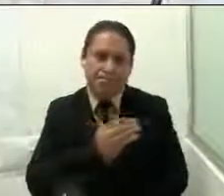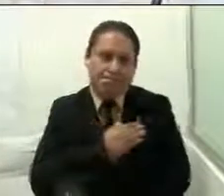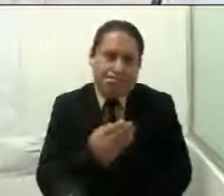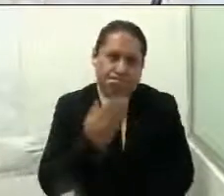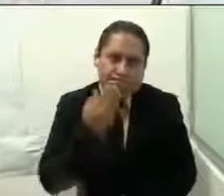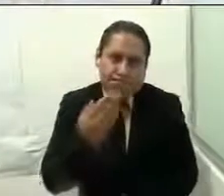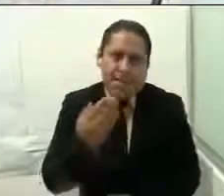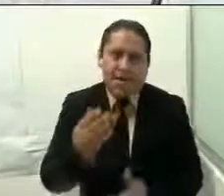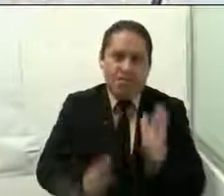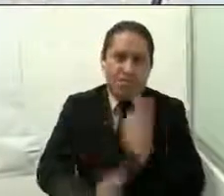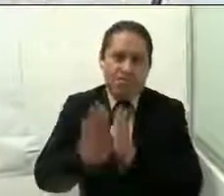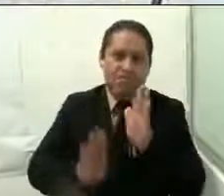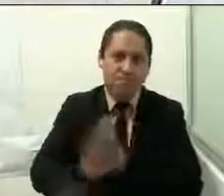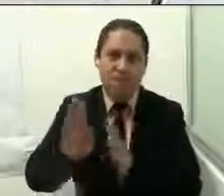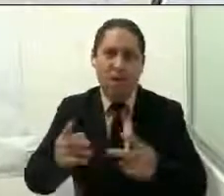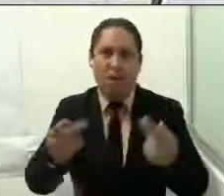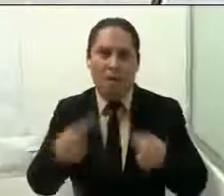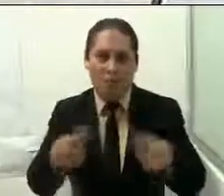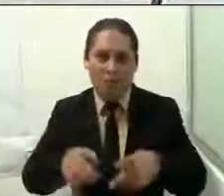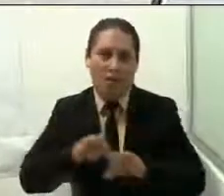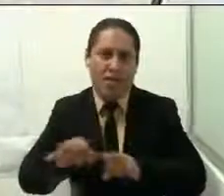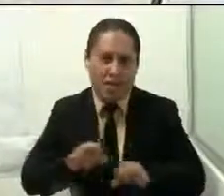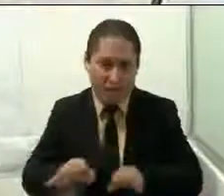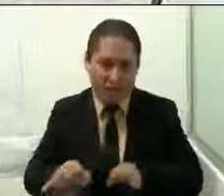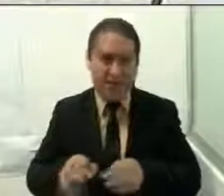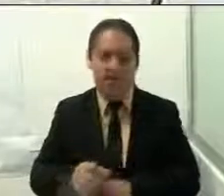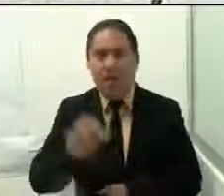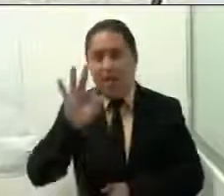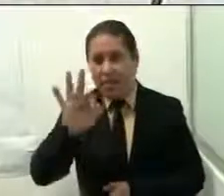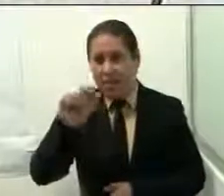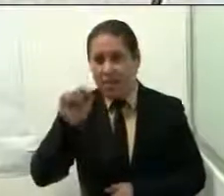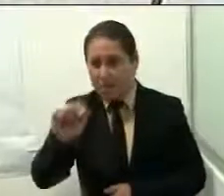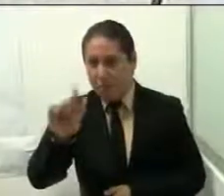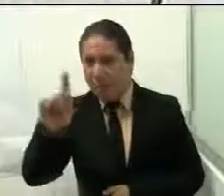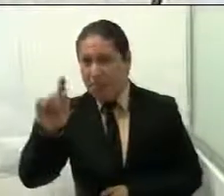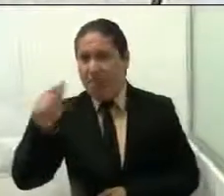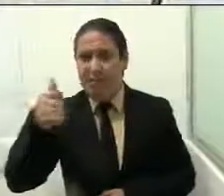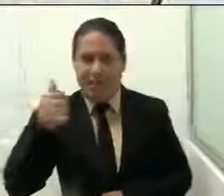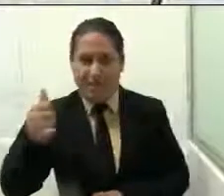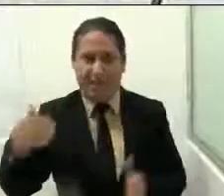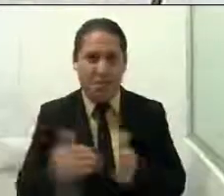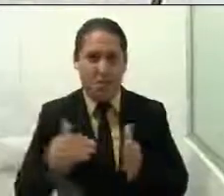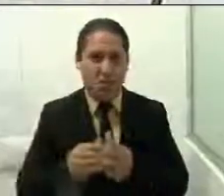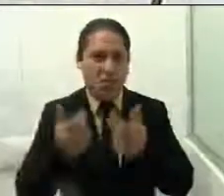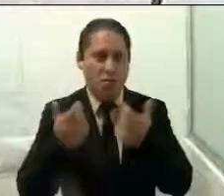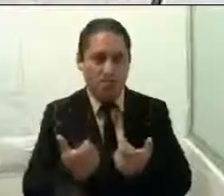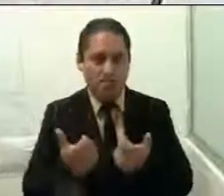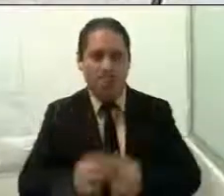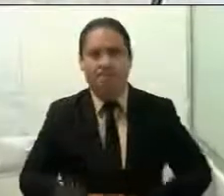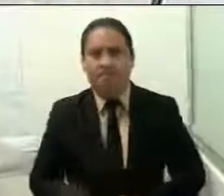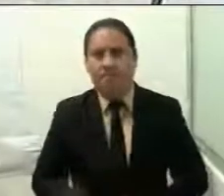productores con una inversión de 3.76 millones de pesos